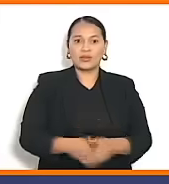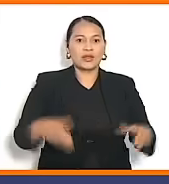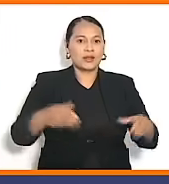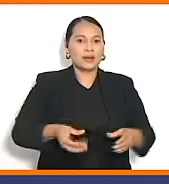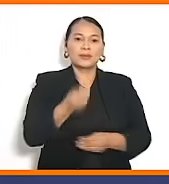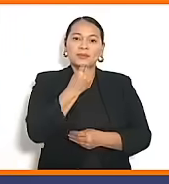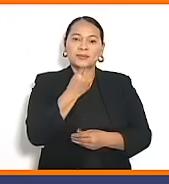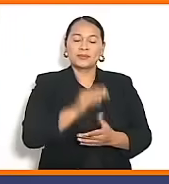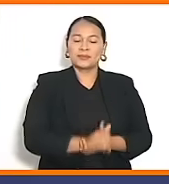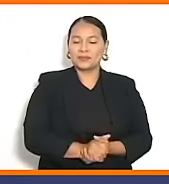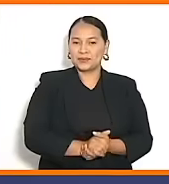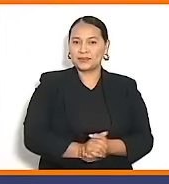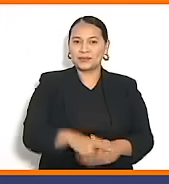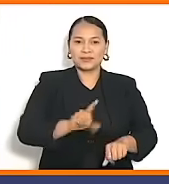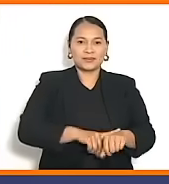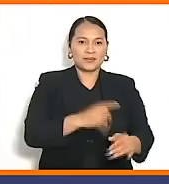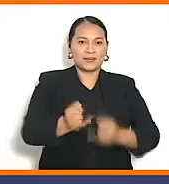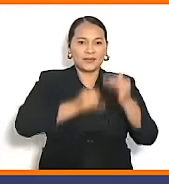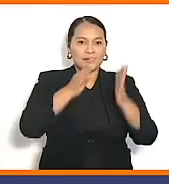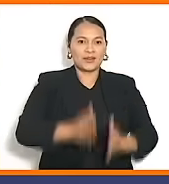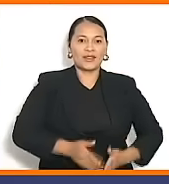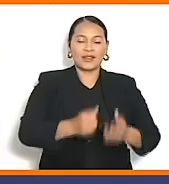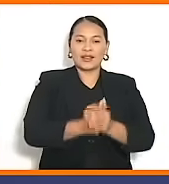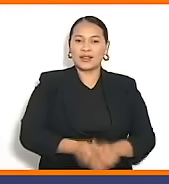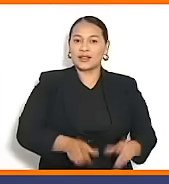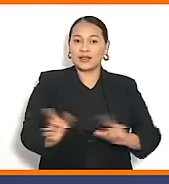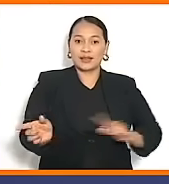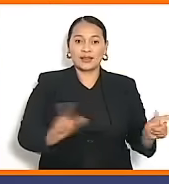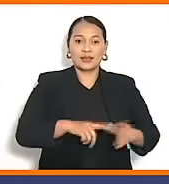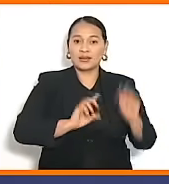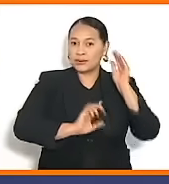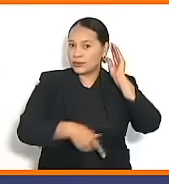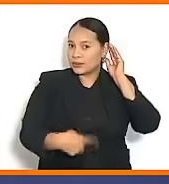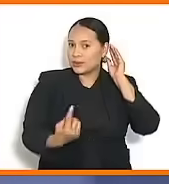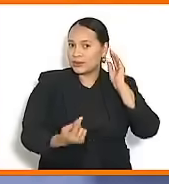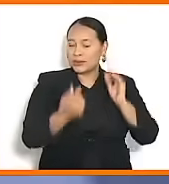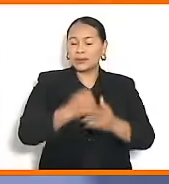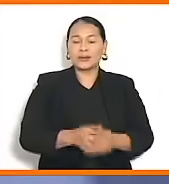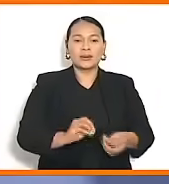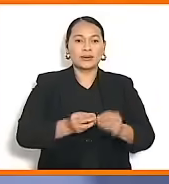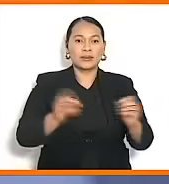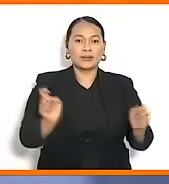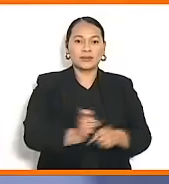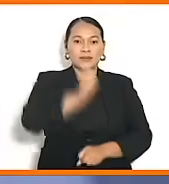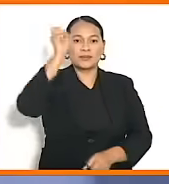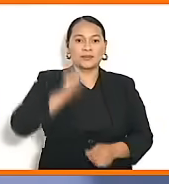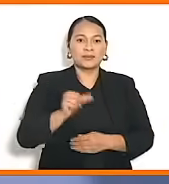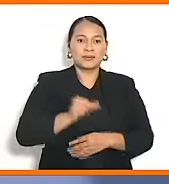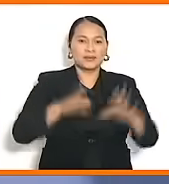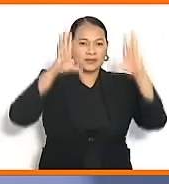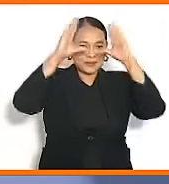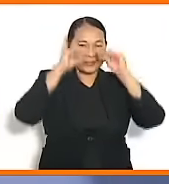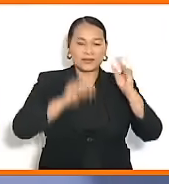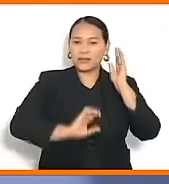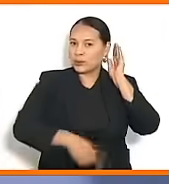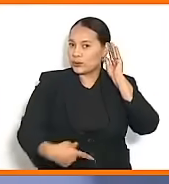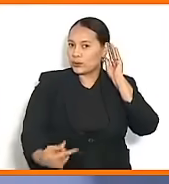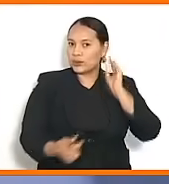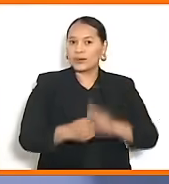familiar. Ahora sí, jugadores, preparados, porque vamos a conocer este primer número seleccionado para diaria en esta noche, y este es